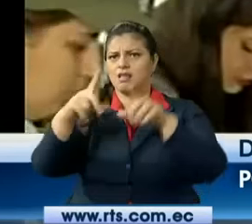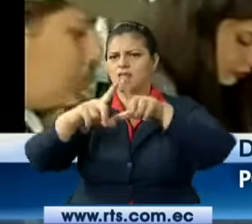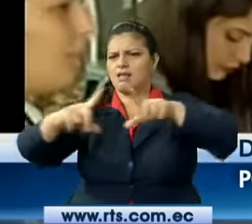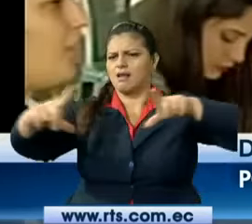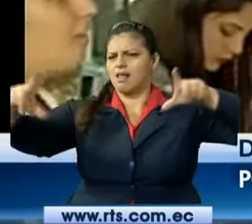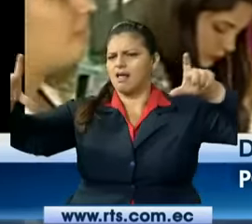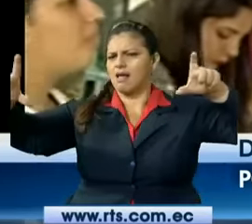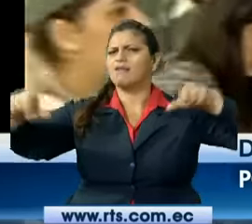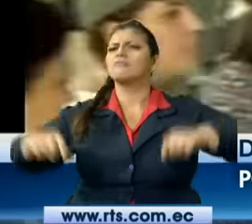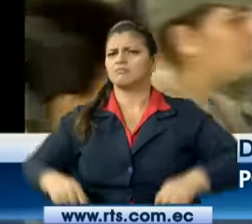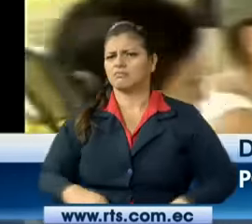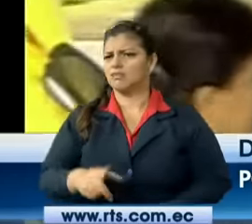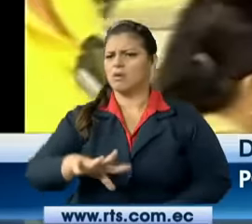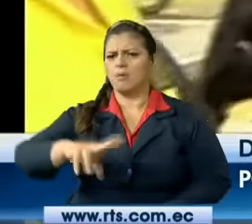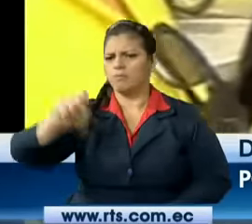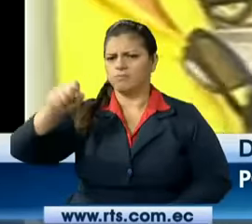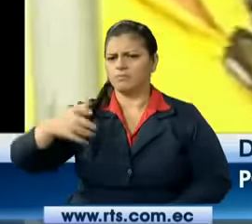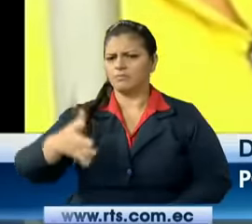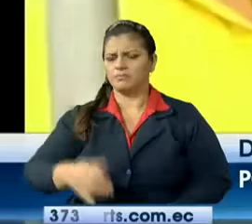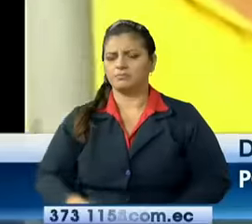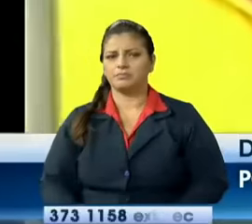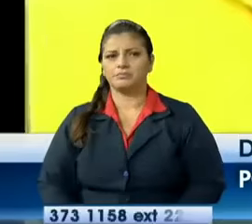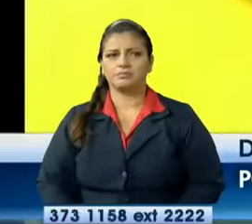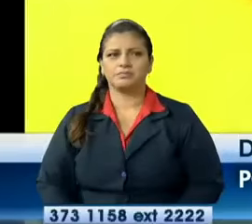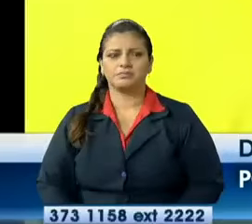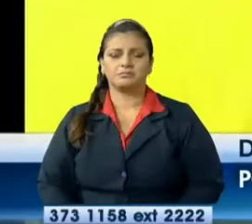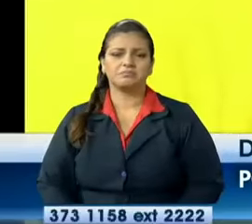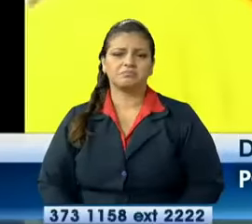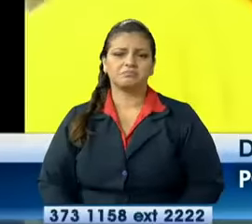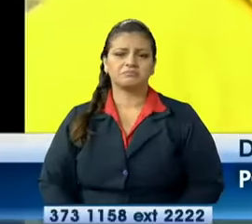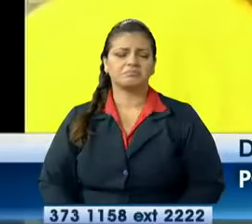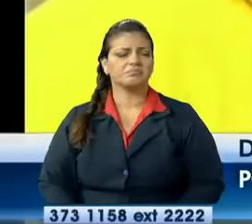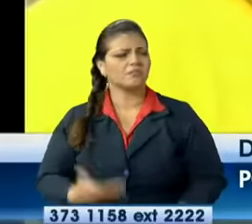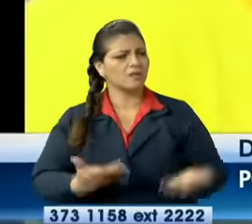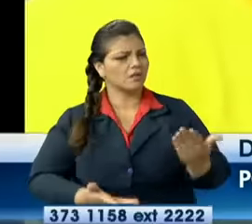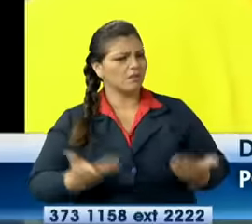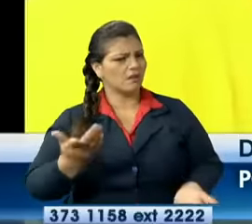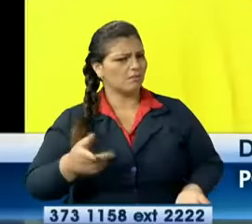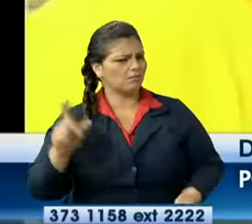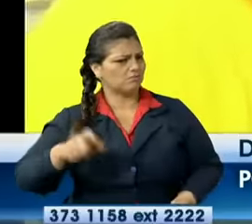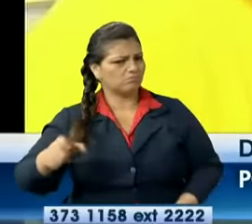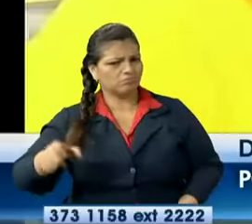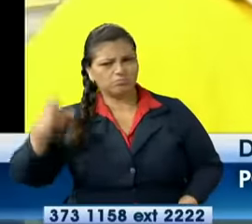emergencia como esta lo que deberían buscar es de pronto comida, no joyas. Pero tú sabes la necesidad de ese...